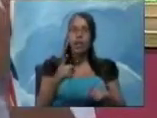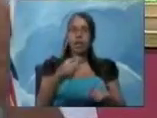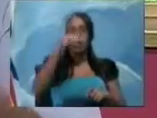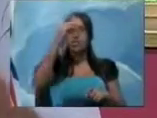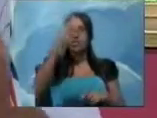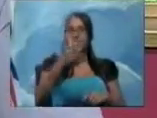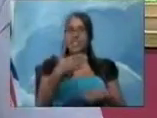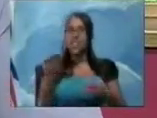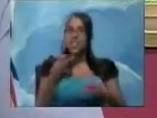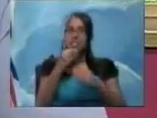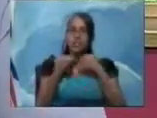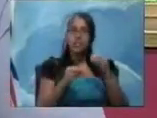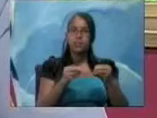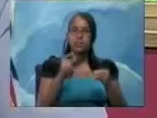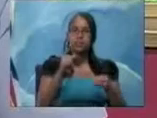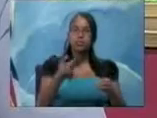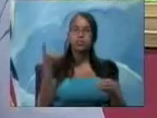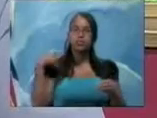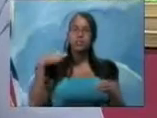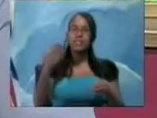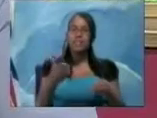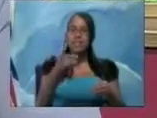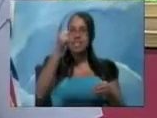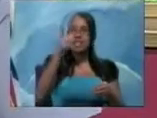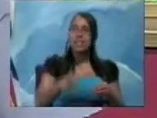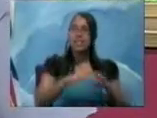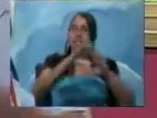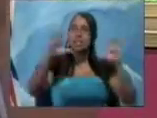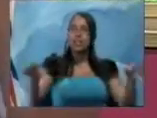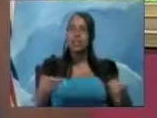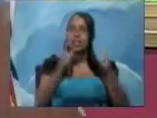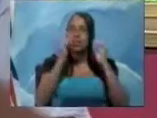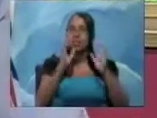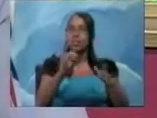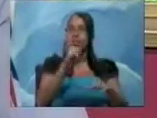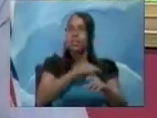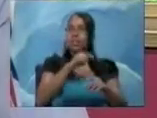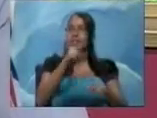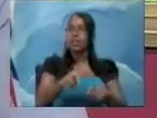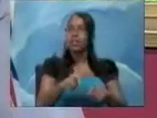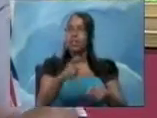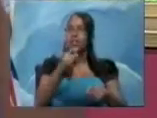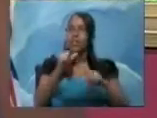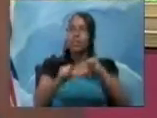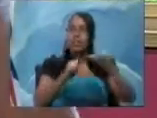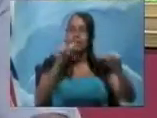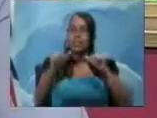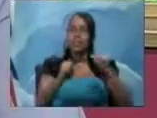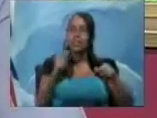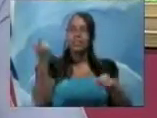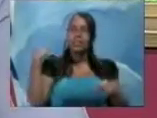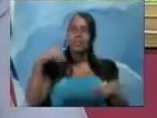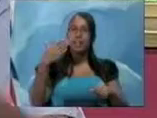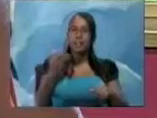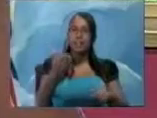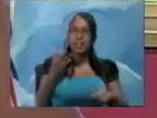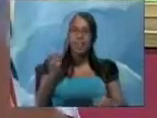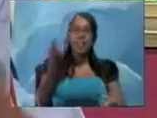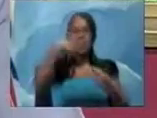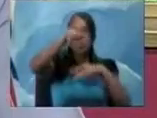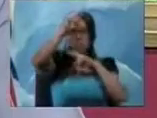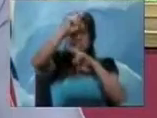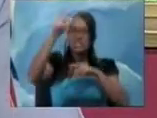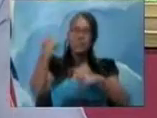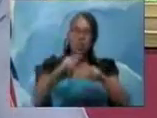haremos bueno ustedes lo que tienen que ser Salvados de Esta perversa generación tienen que arrepentirse tienen